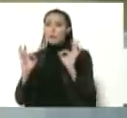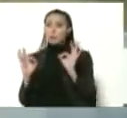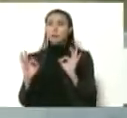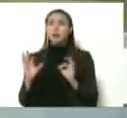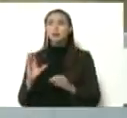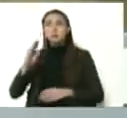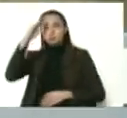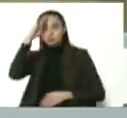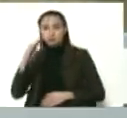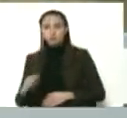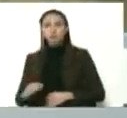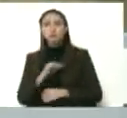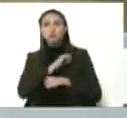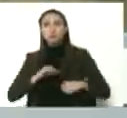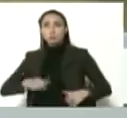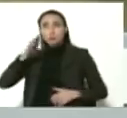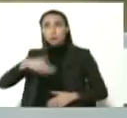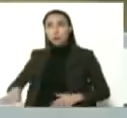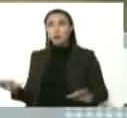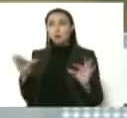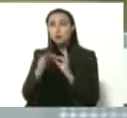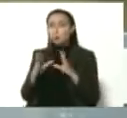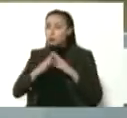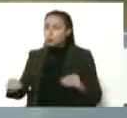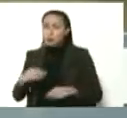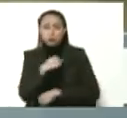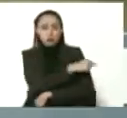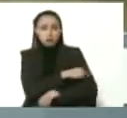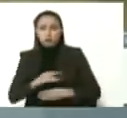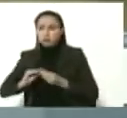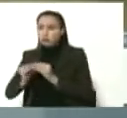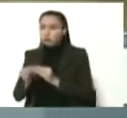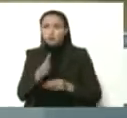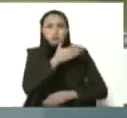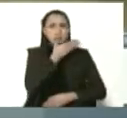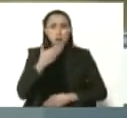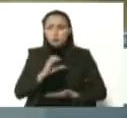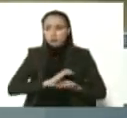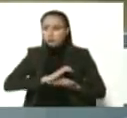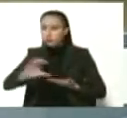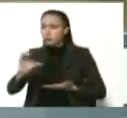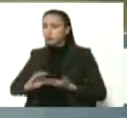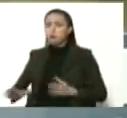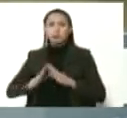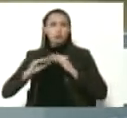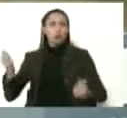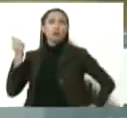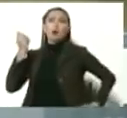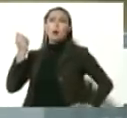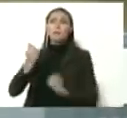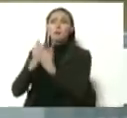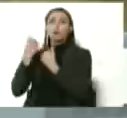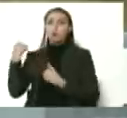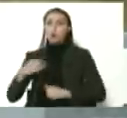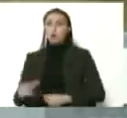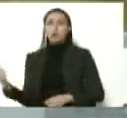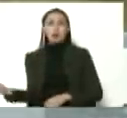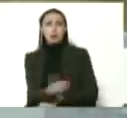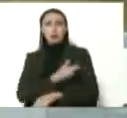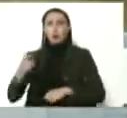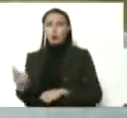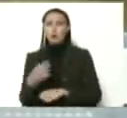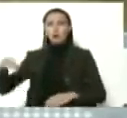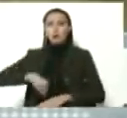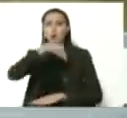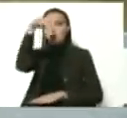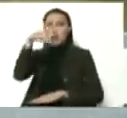cívico-militar de recuperación de todos los hospitales, cuenten con todo el apoyo del gobierno nacional,